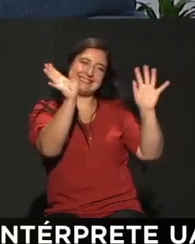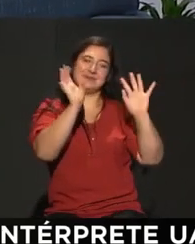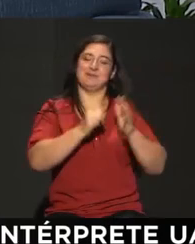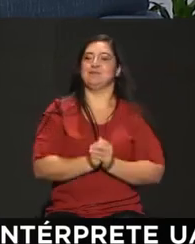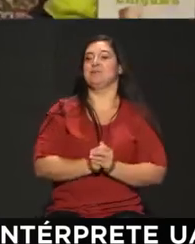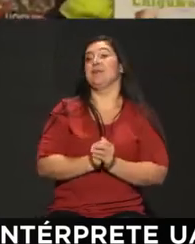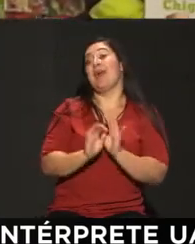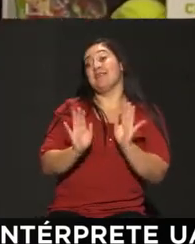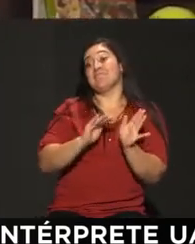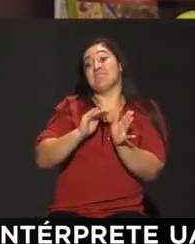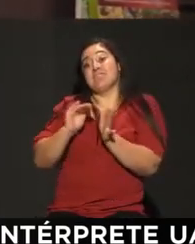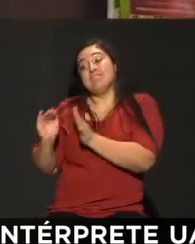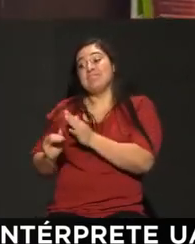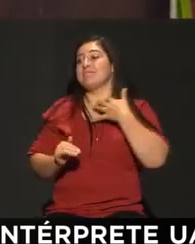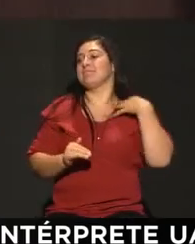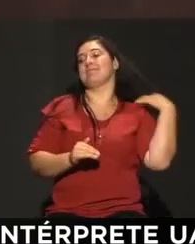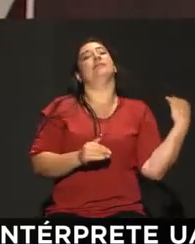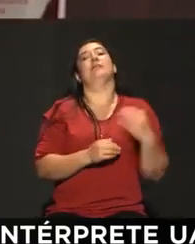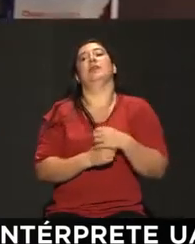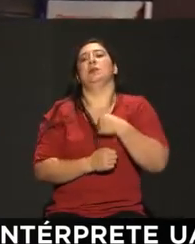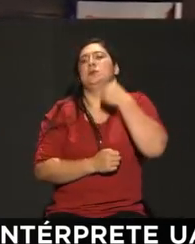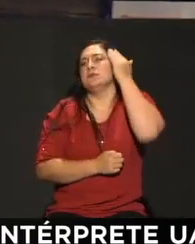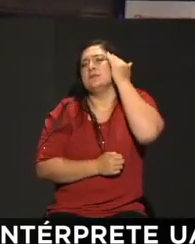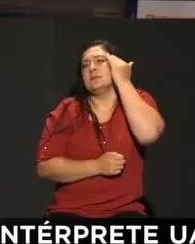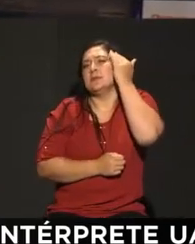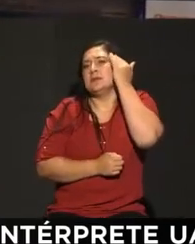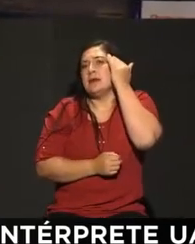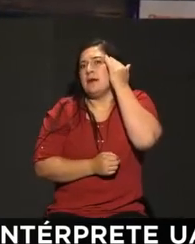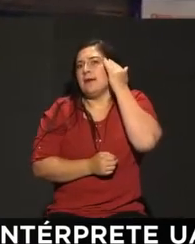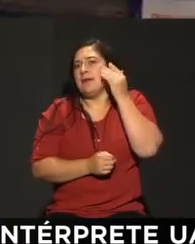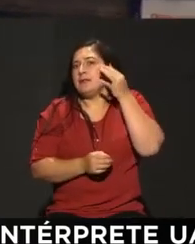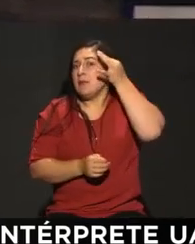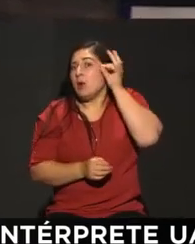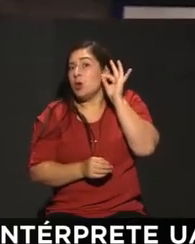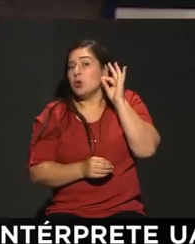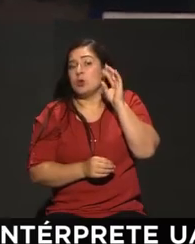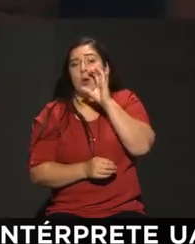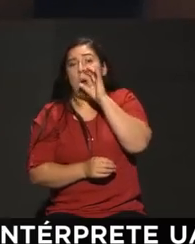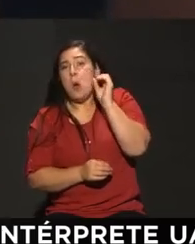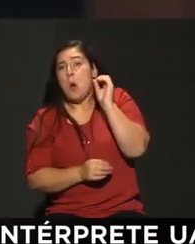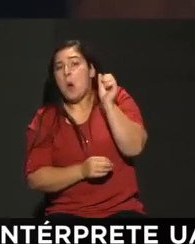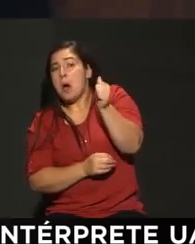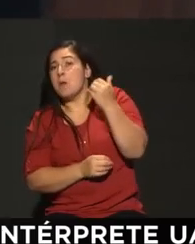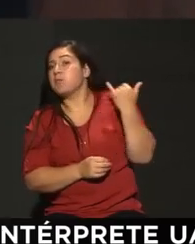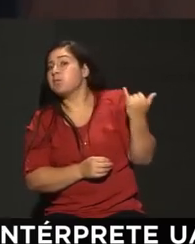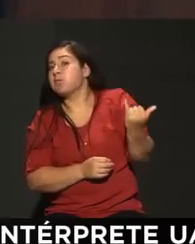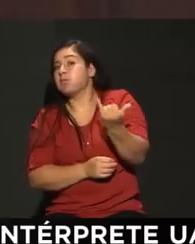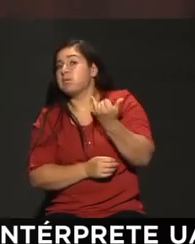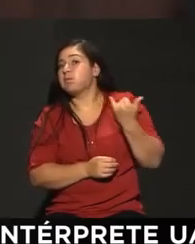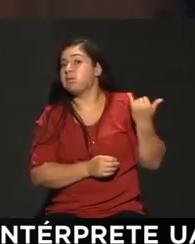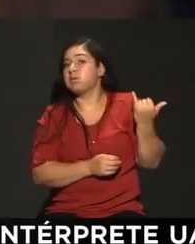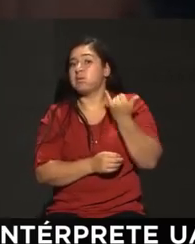Chao. Bueno, yo quiero saber si de pronto ya está otra vez David y Catalina conmigo, a ver